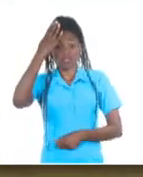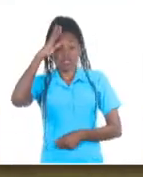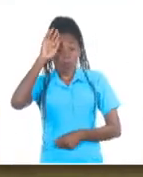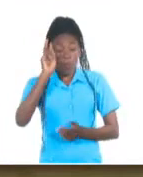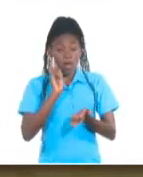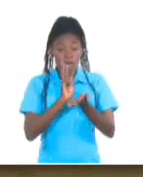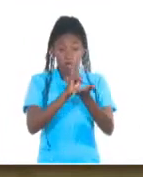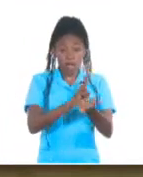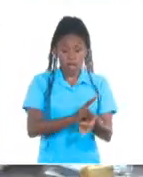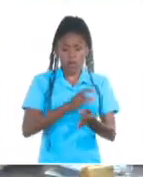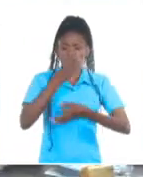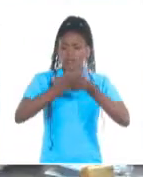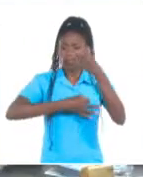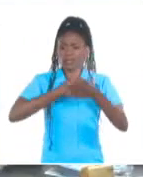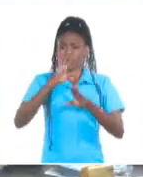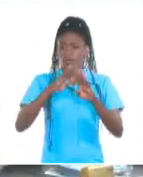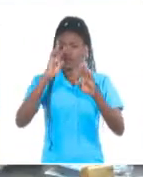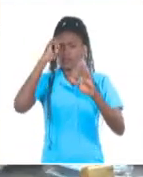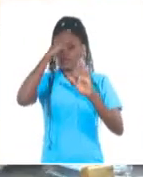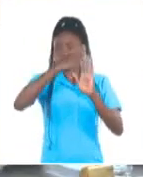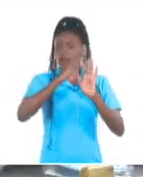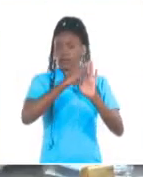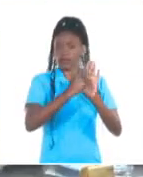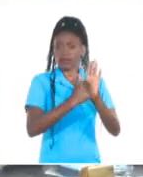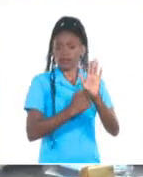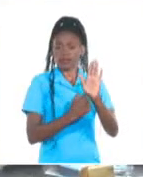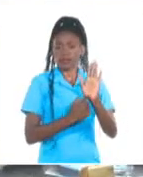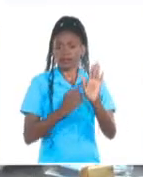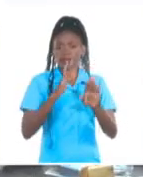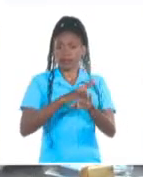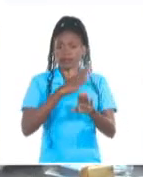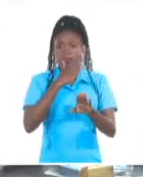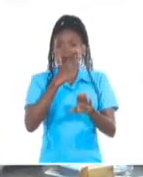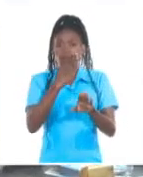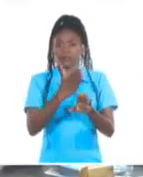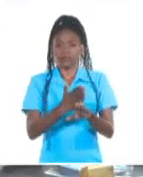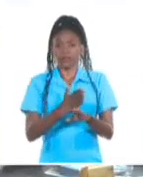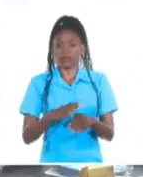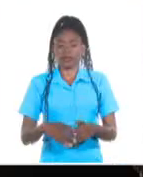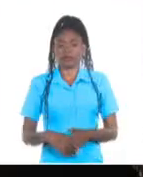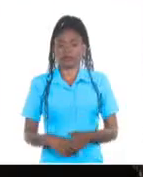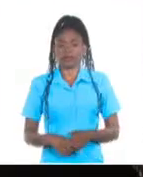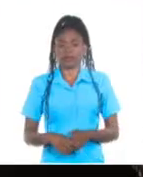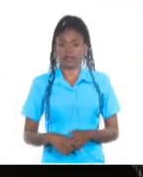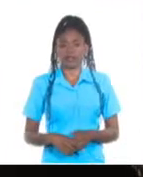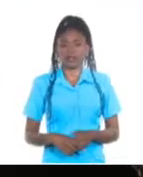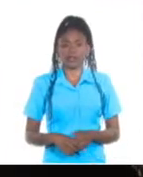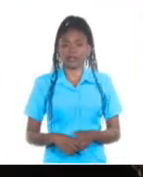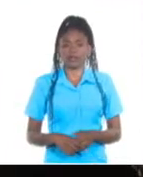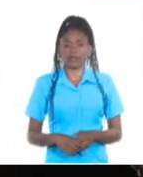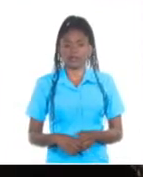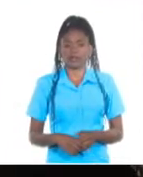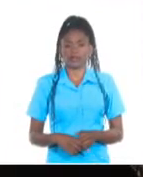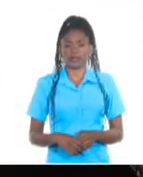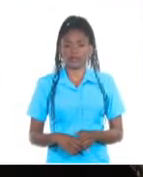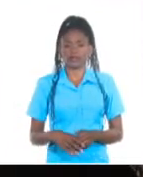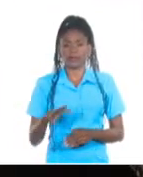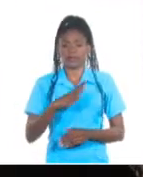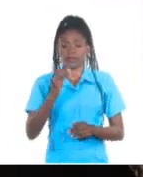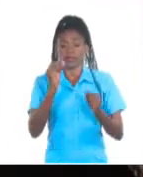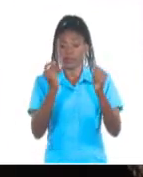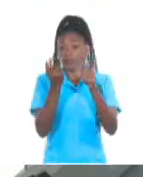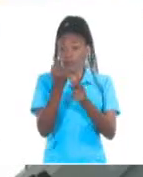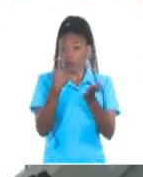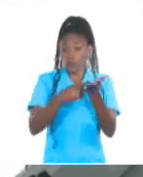visita explicaron las características de sus respectivos sectores y las facilidades que ofrecen para incentivar al capital foráneo